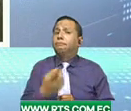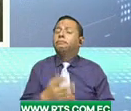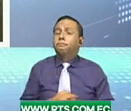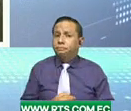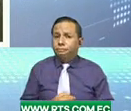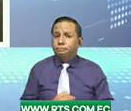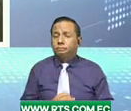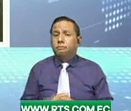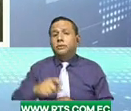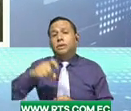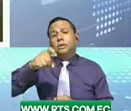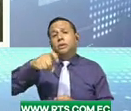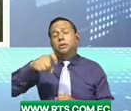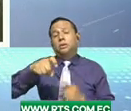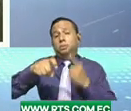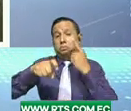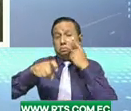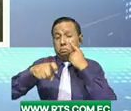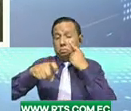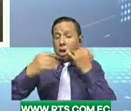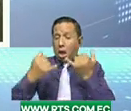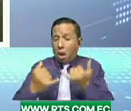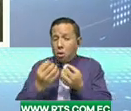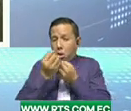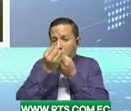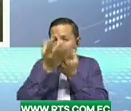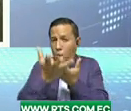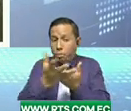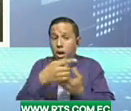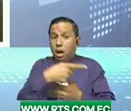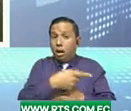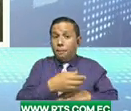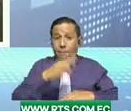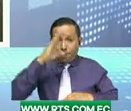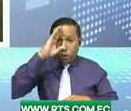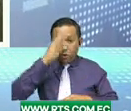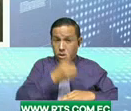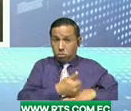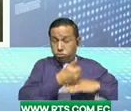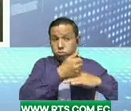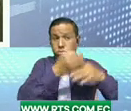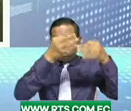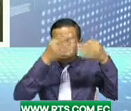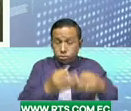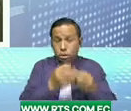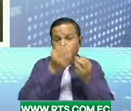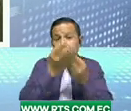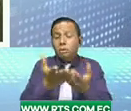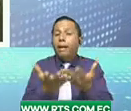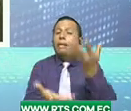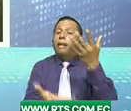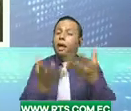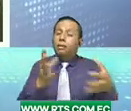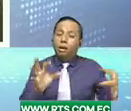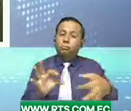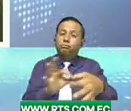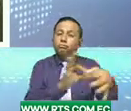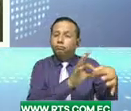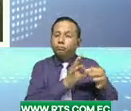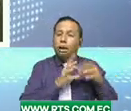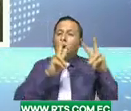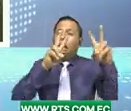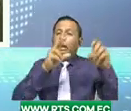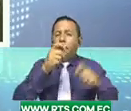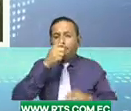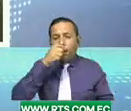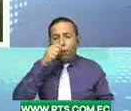estamos todavía adelantándonos un poco, lo tiene que confirmar la policía, pero de pronto y tendría relación con los casos grupos de narcotráfico